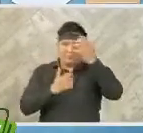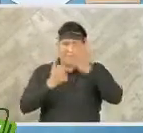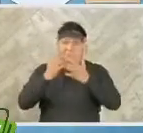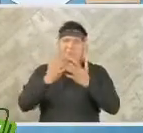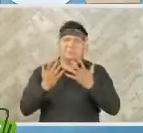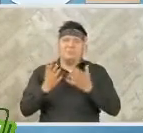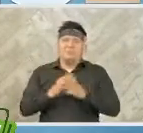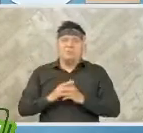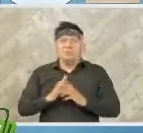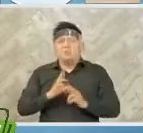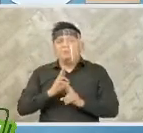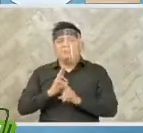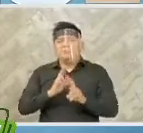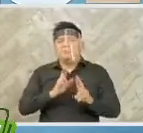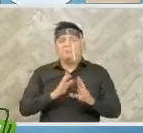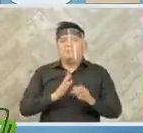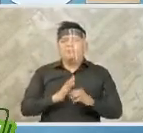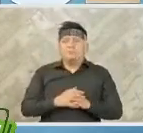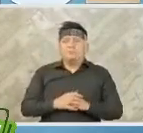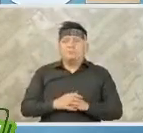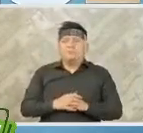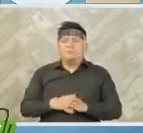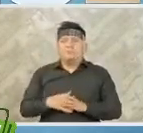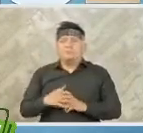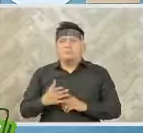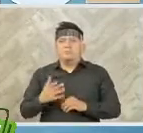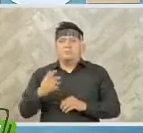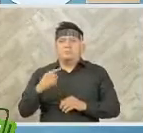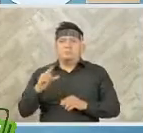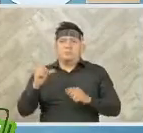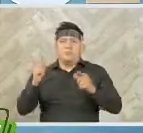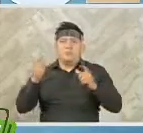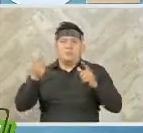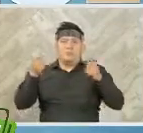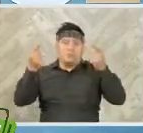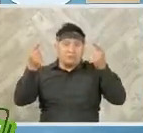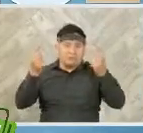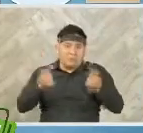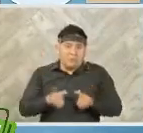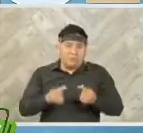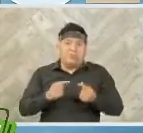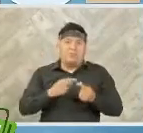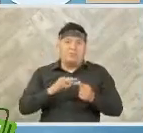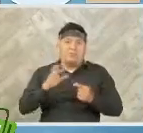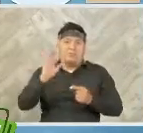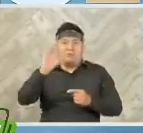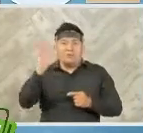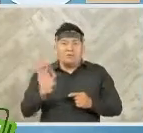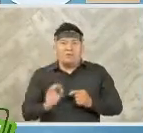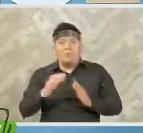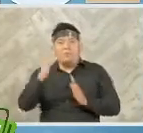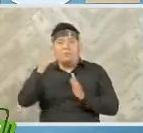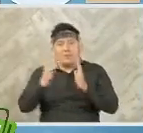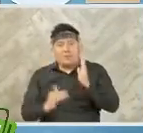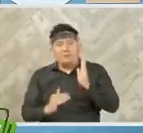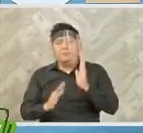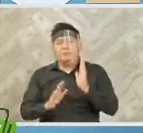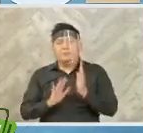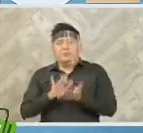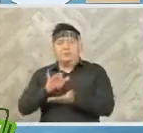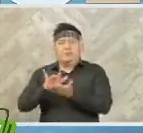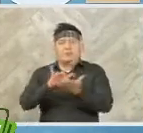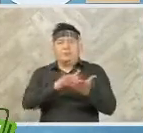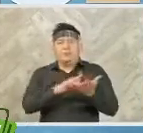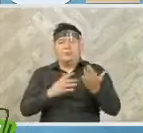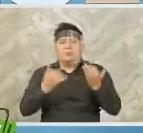acuerdo al comportamiento delictivo. Una tendencia a la baja que tiene que marcar, por supuesto, de acuerdo a las diferentes intervenciones. Y en estos cortes,